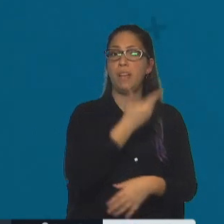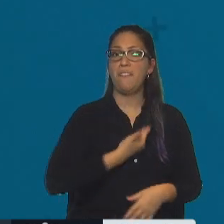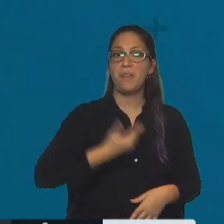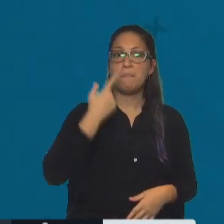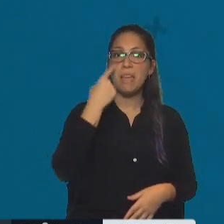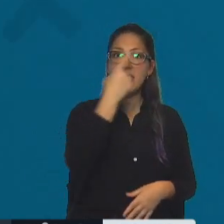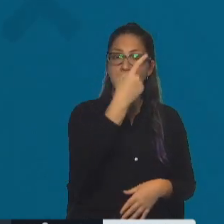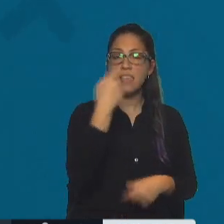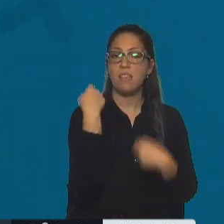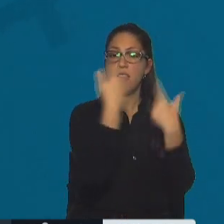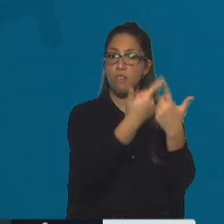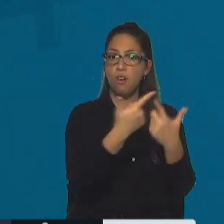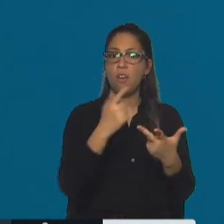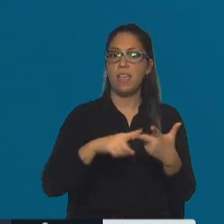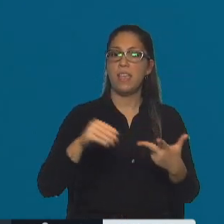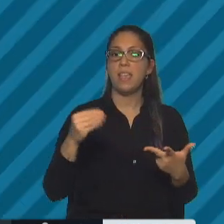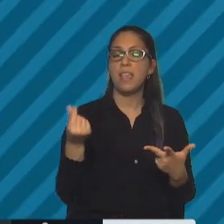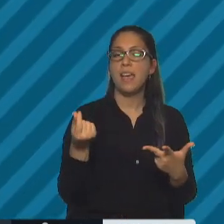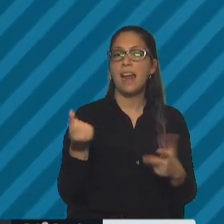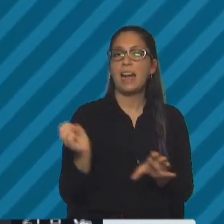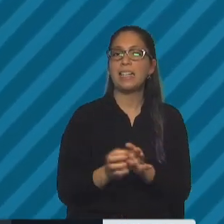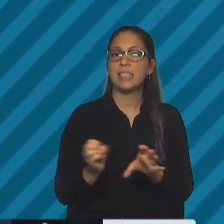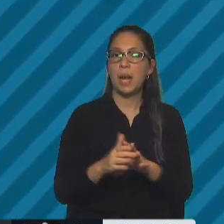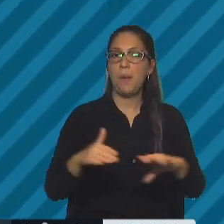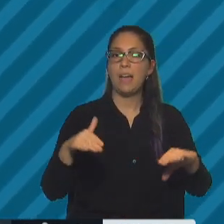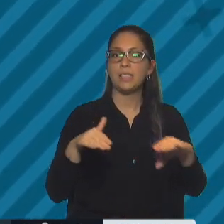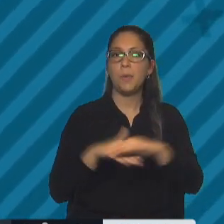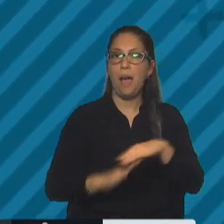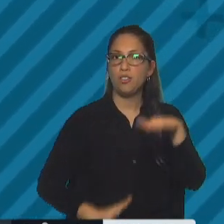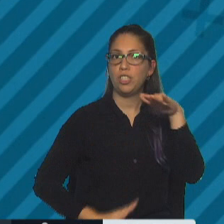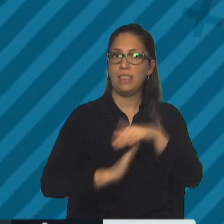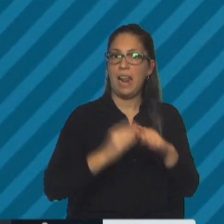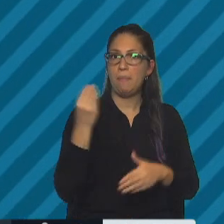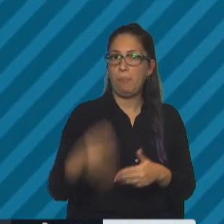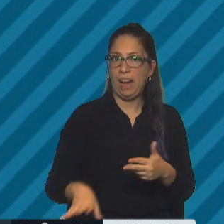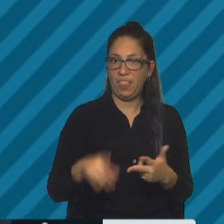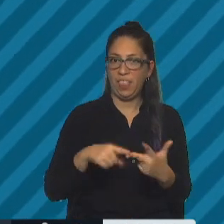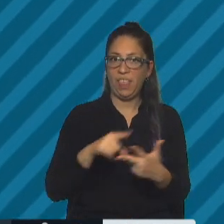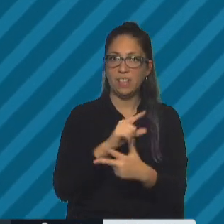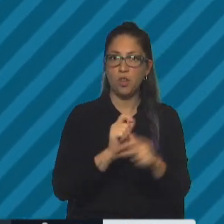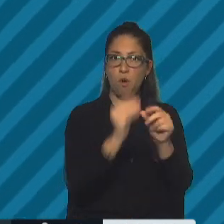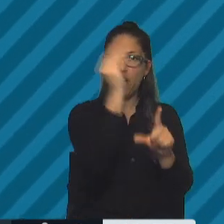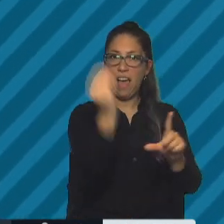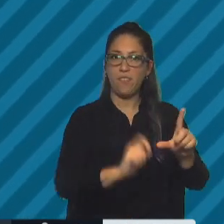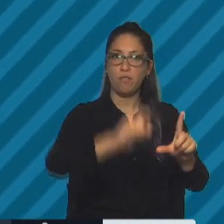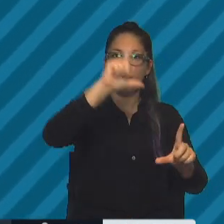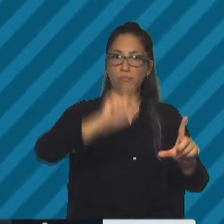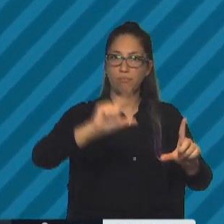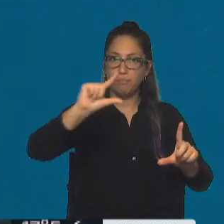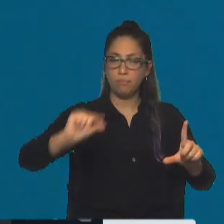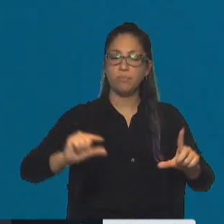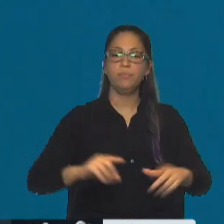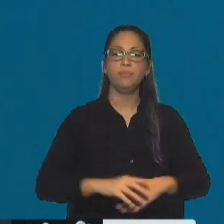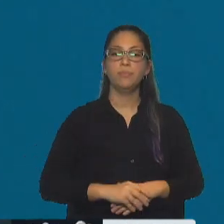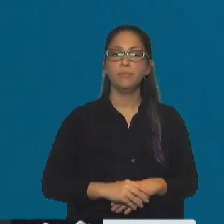Monetario Internacional y la pérdida de reservas netas del Banco Central. Pero este es un tema, de todas